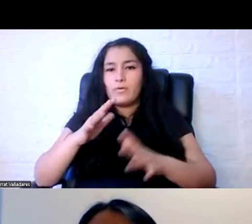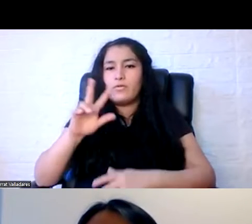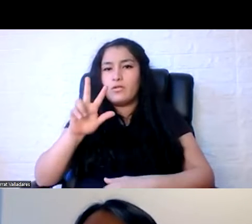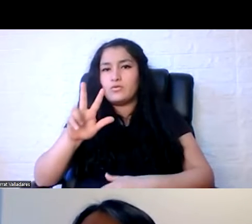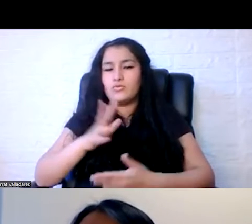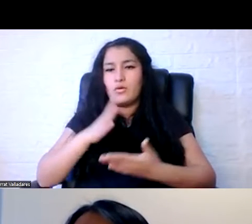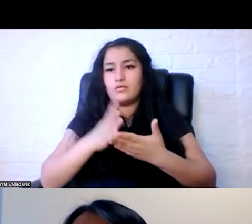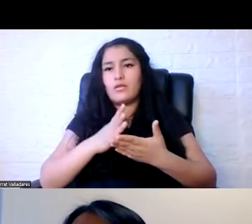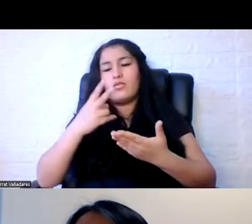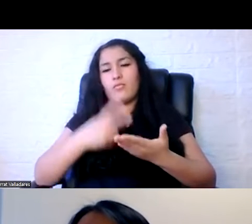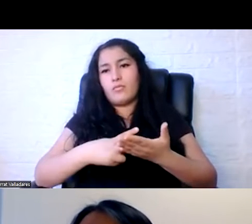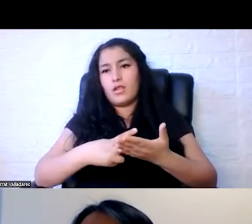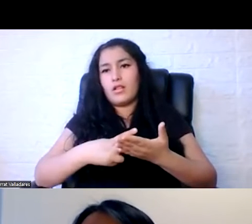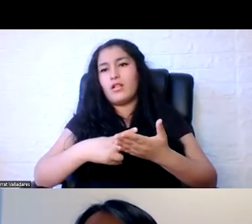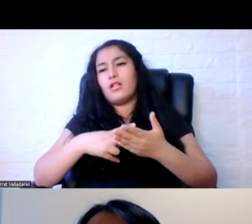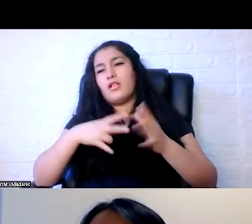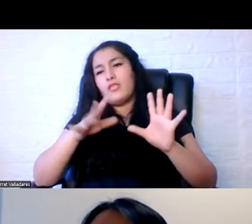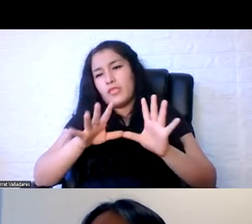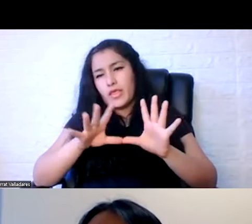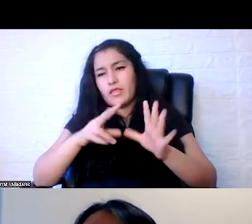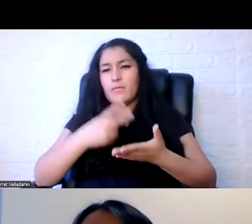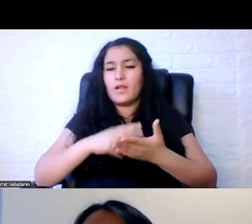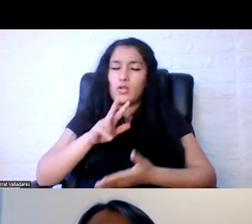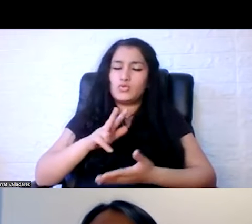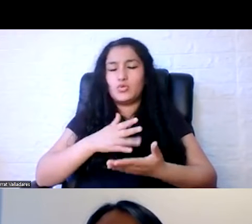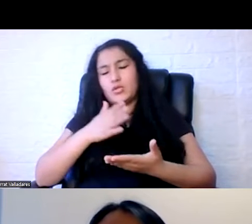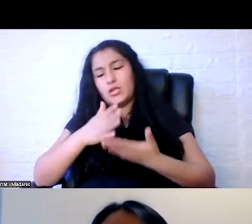desarrollamos una investigación con comunidades mapuche